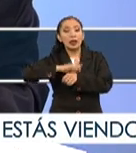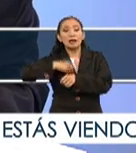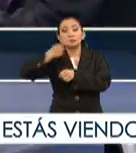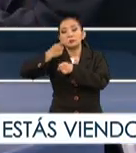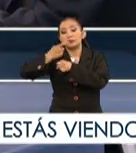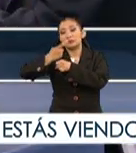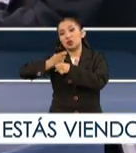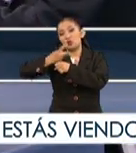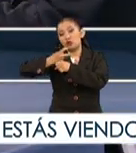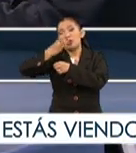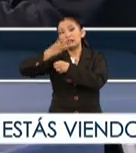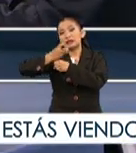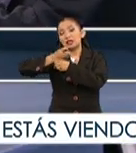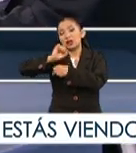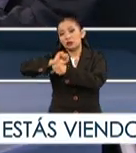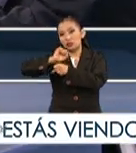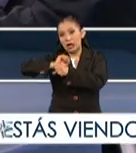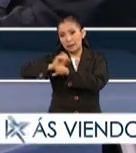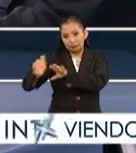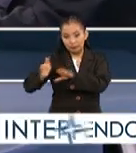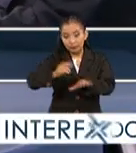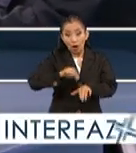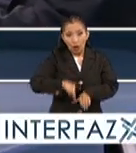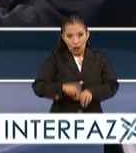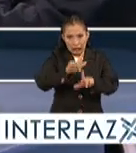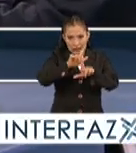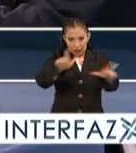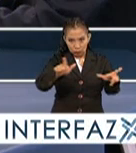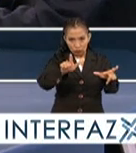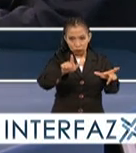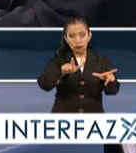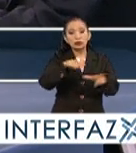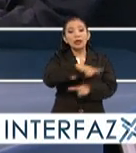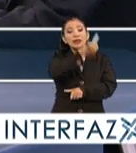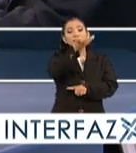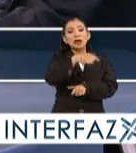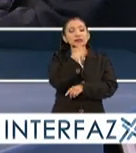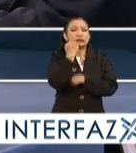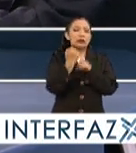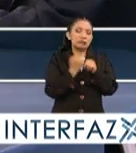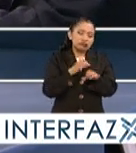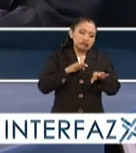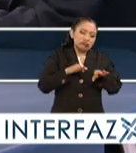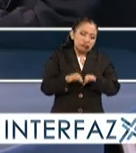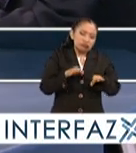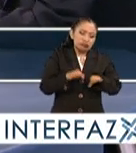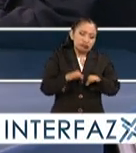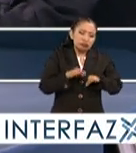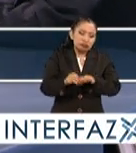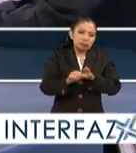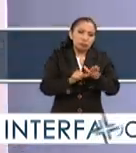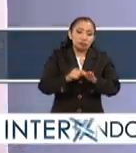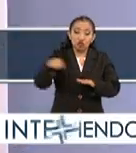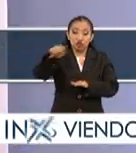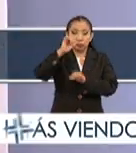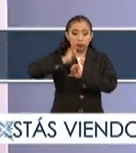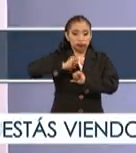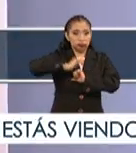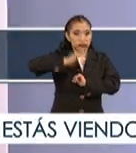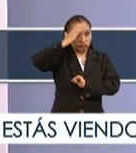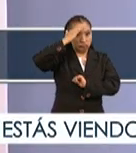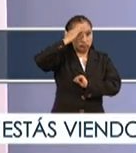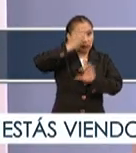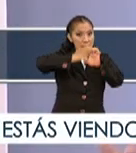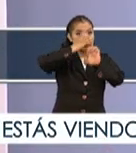segundo y tercero de secundaria. Hoy estamos listos. Después de varios meses de trabajo con todas las autoridades educativas de